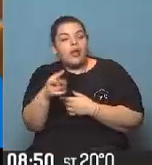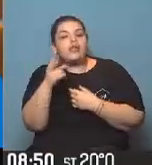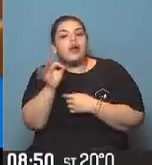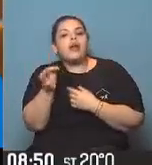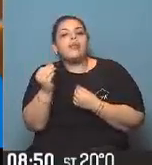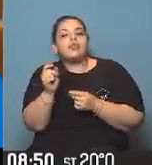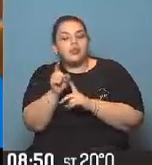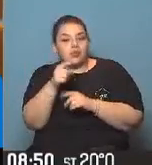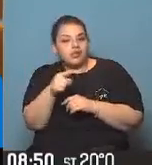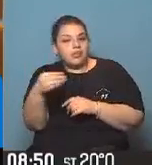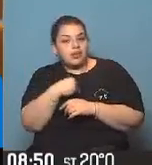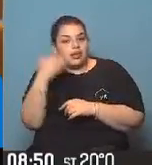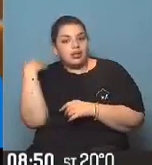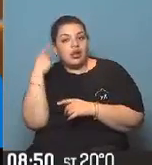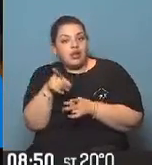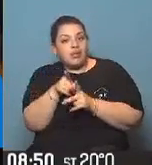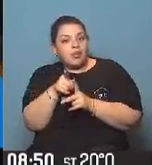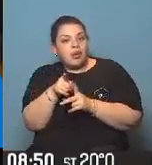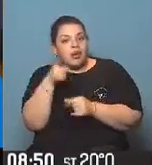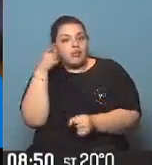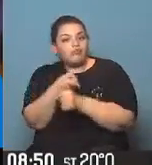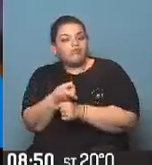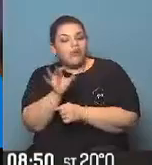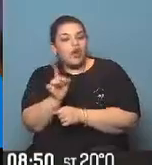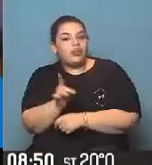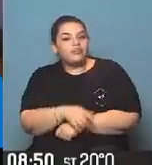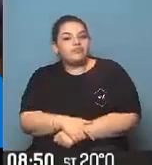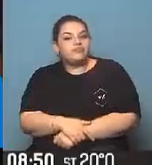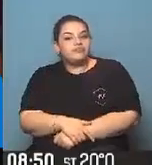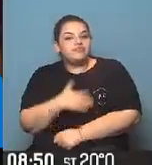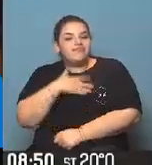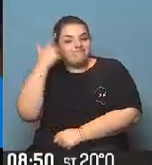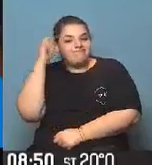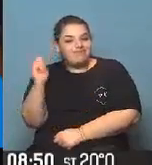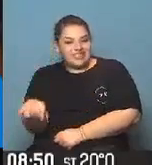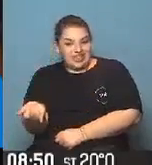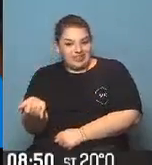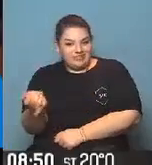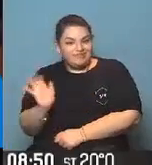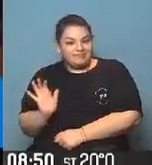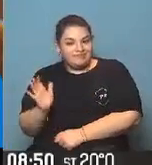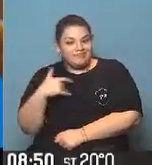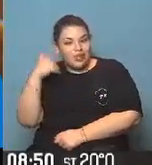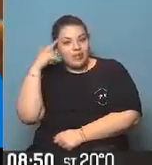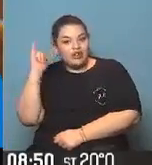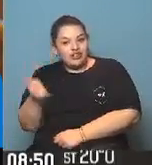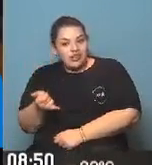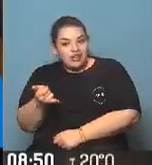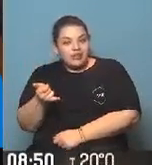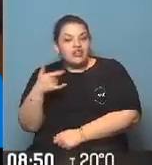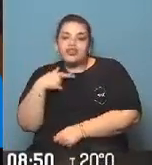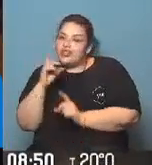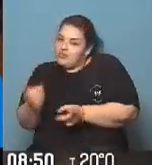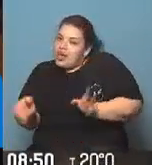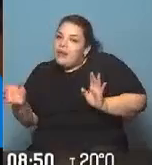en Semana Santa, ¿eso fue un golpe? Bueno, yo creo que sí. A mí me parece que también, pero quería saber. Sí, yo